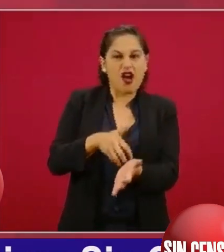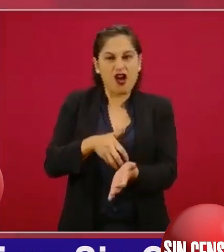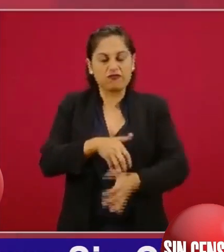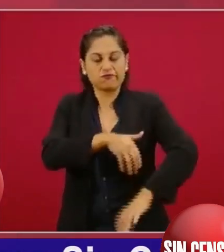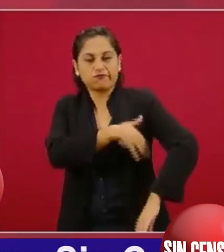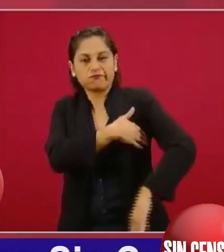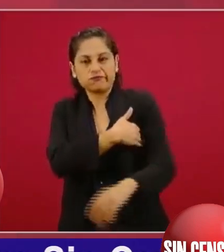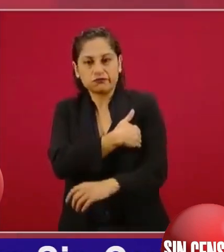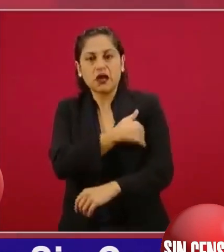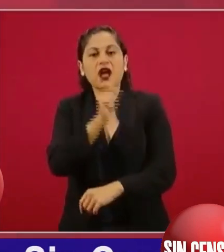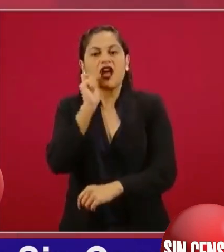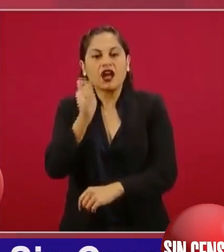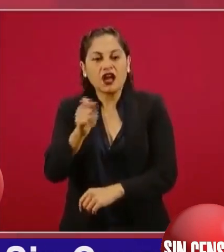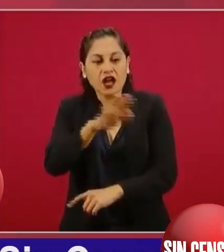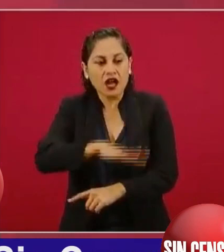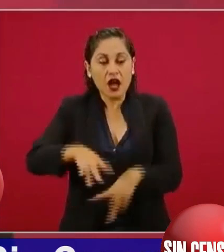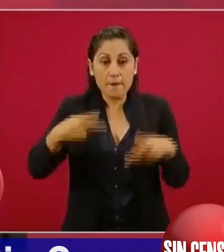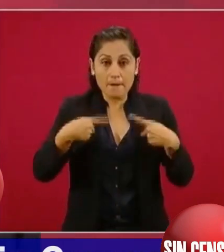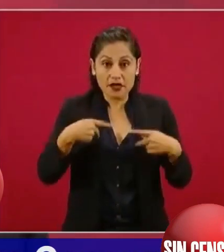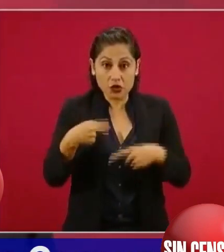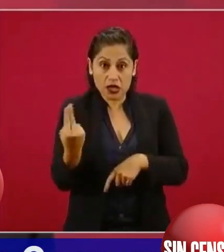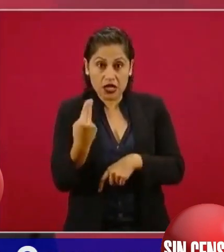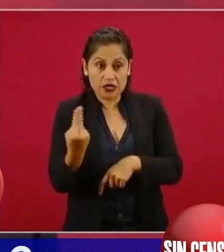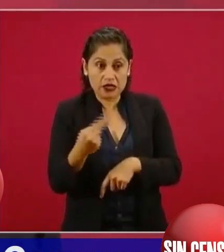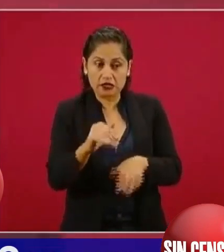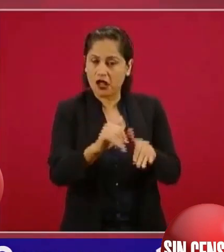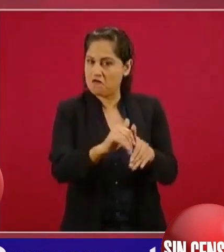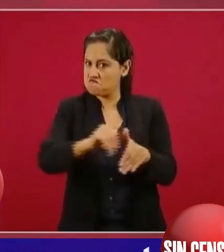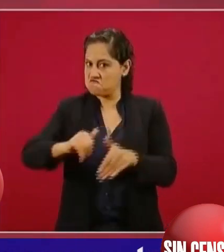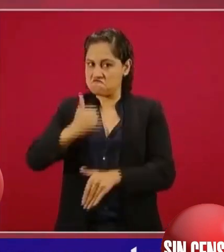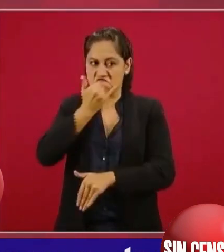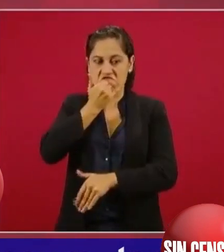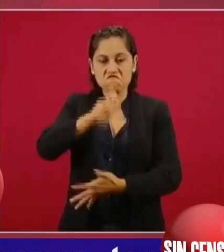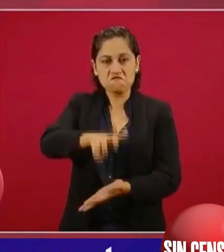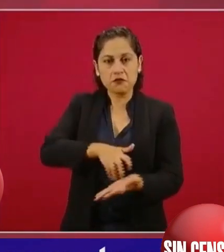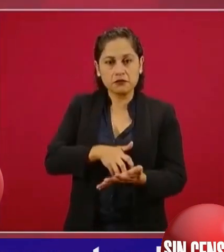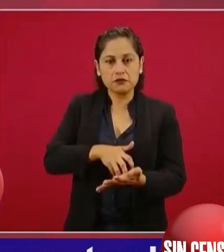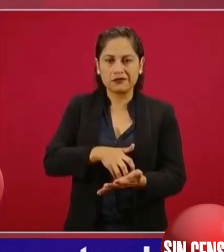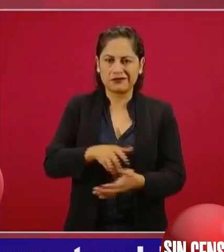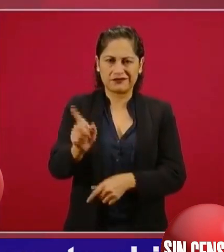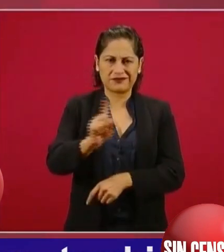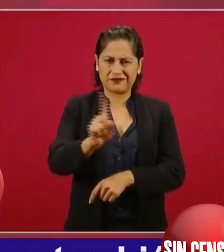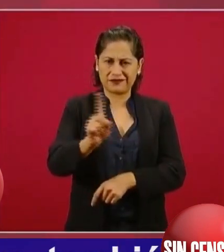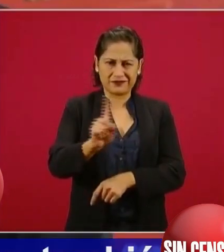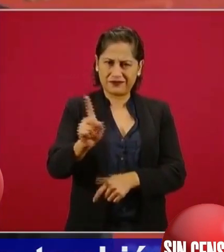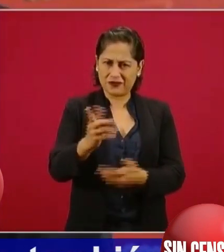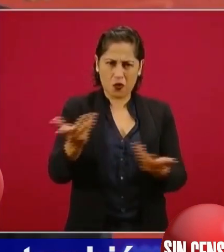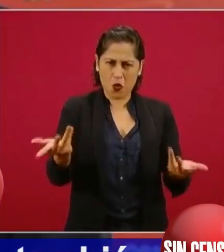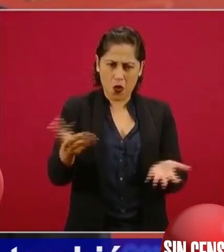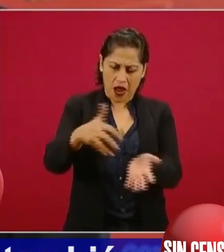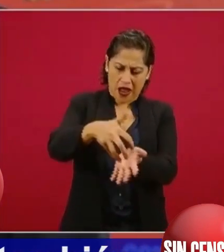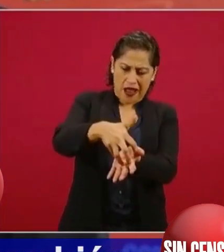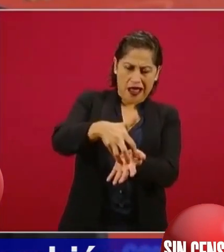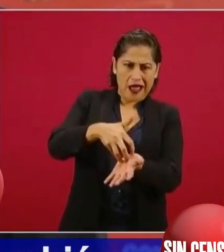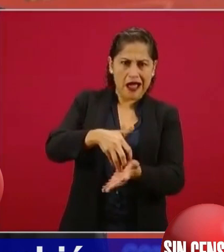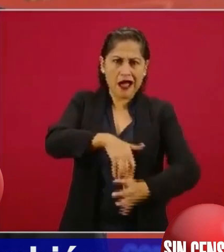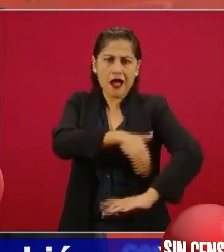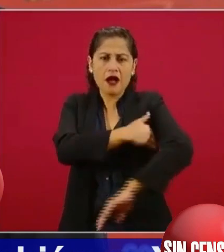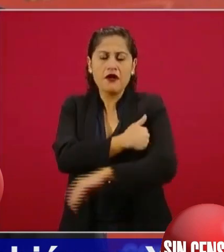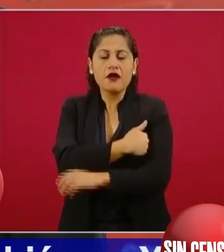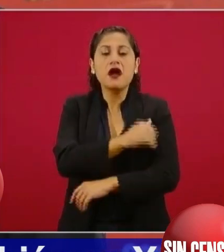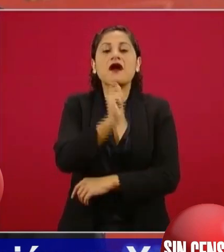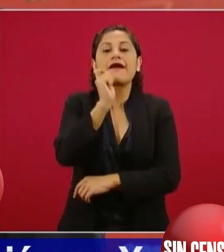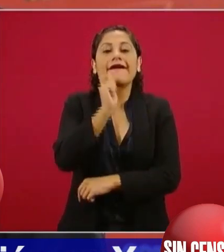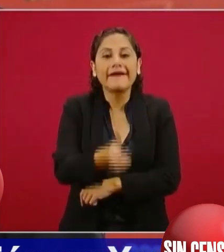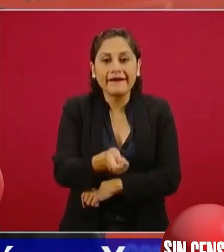los pobres, a los necesitados, a los desamparados. No, no. La austeridad es precisamente para que no